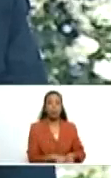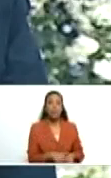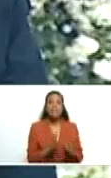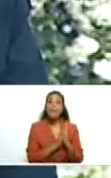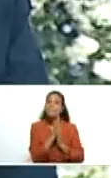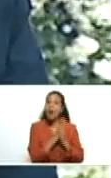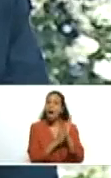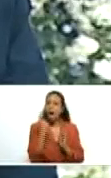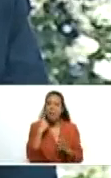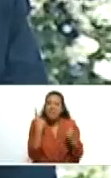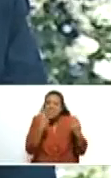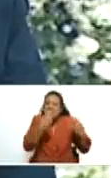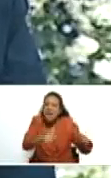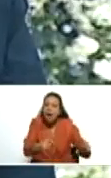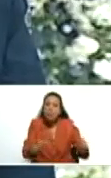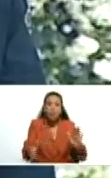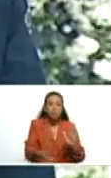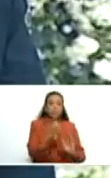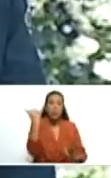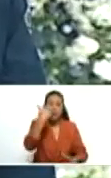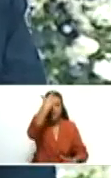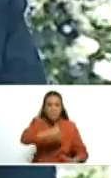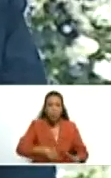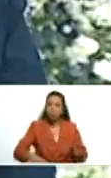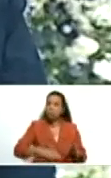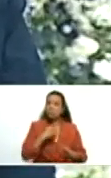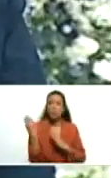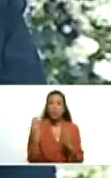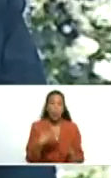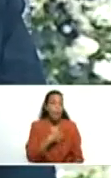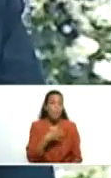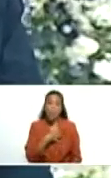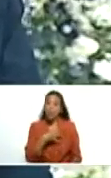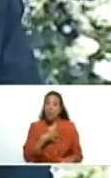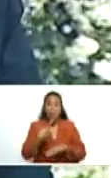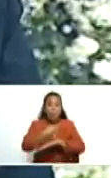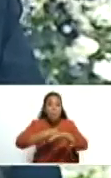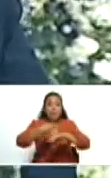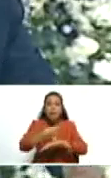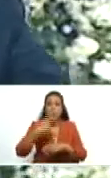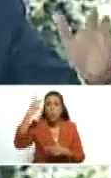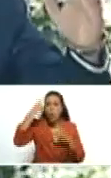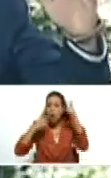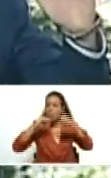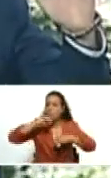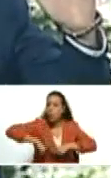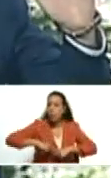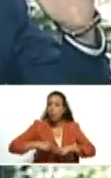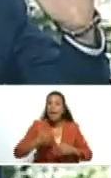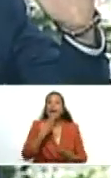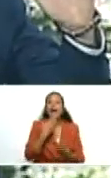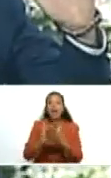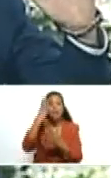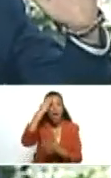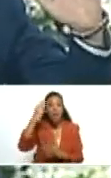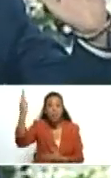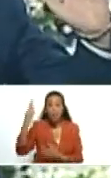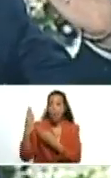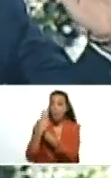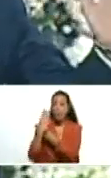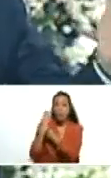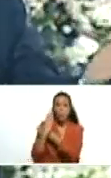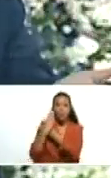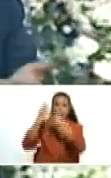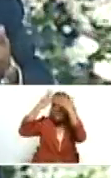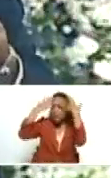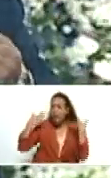planes para tratar de eliminarme físicamente porque no han podido con nosotros. Gracias a Dios yo estoy protegido y cubierto con